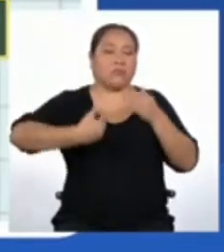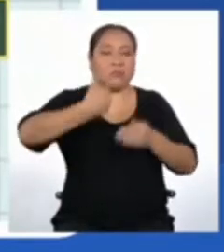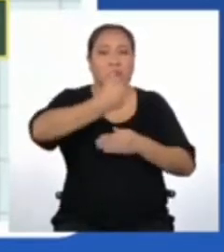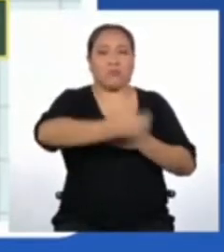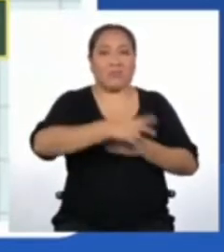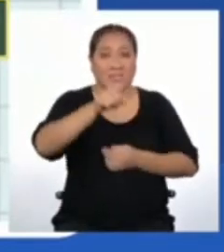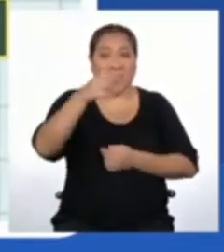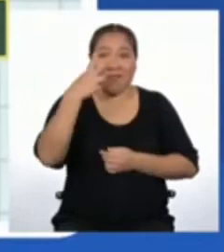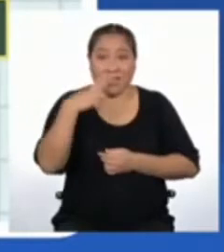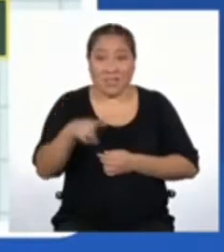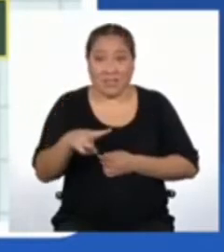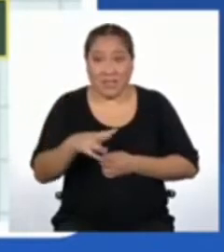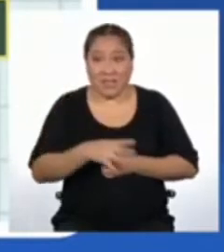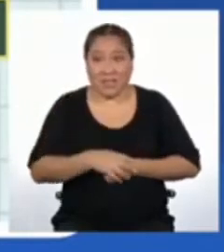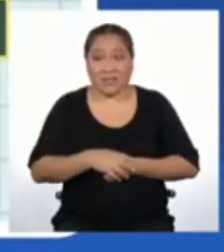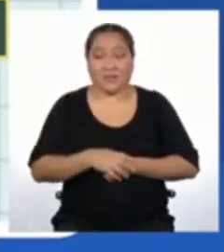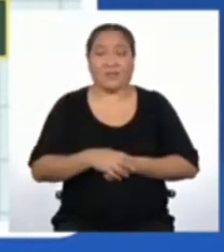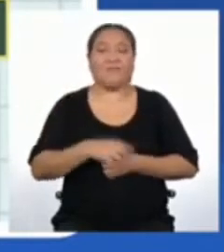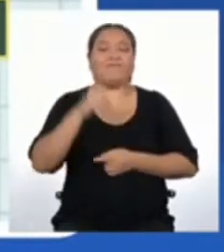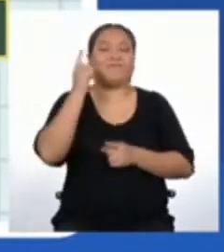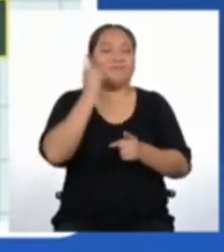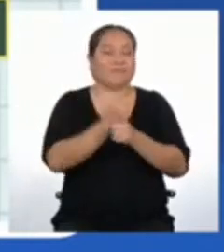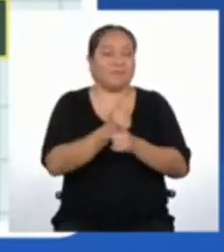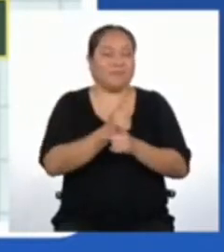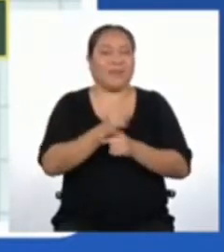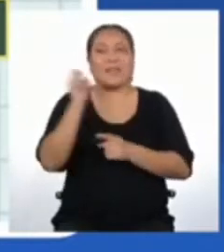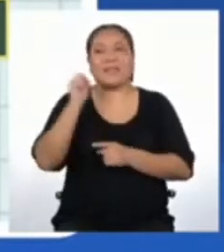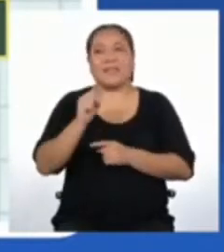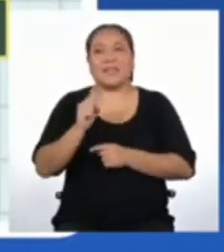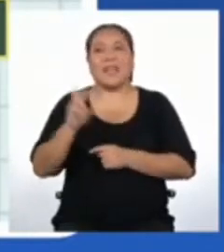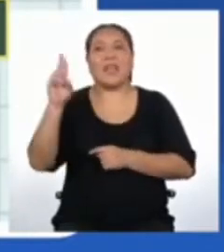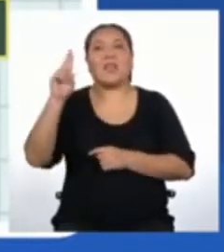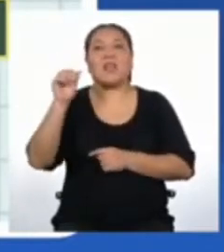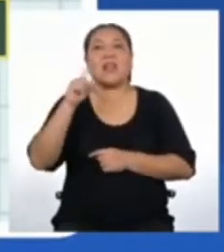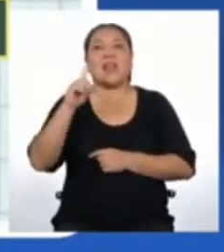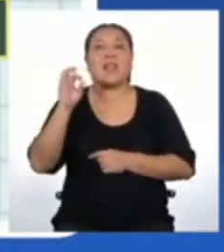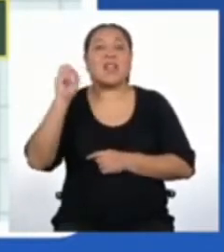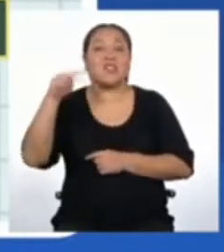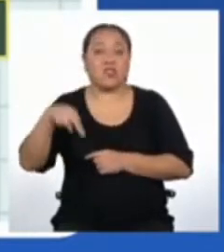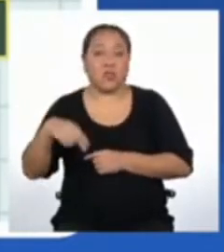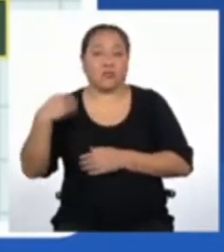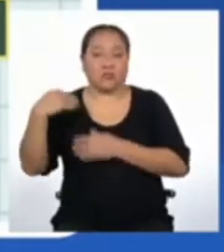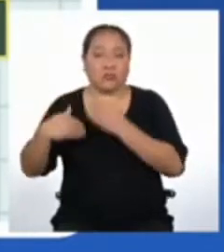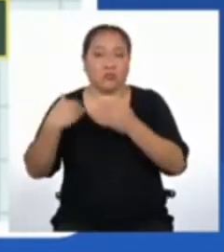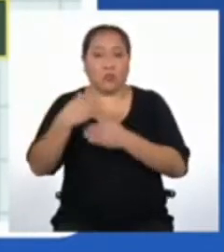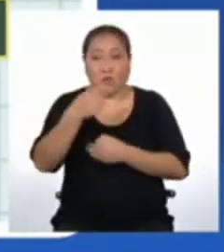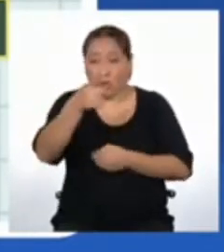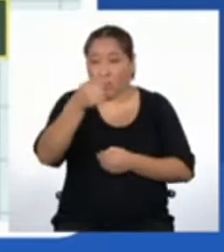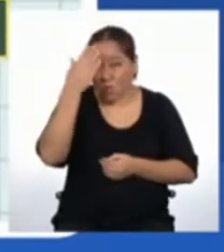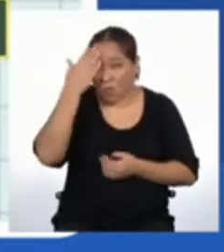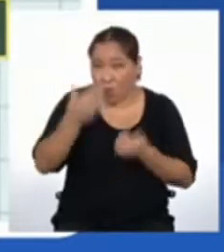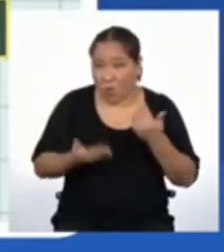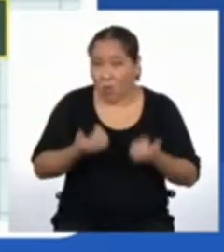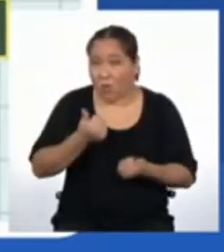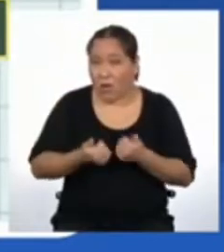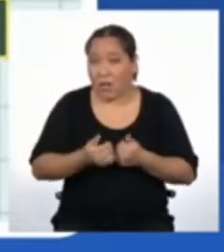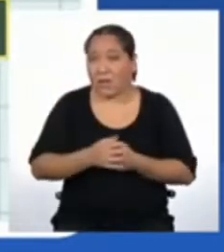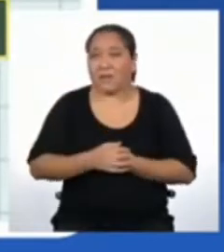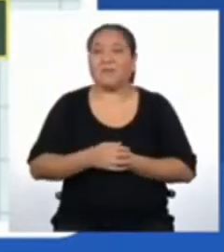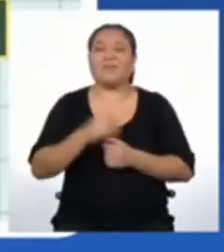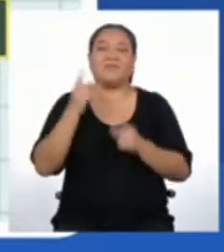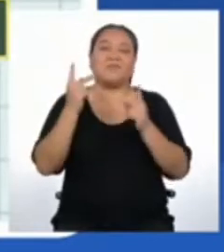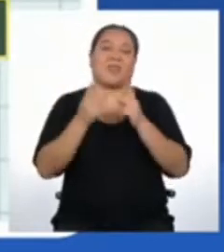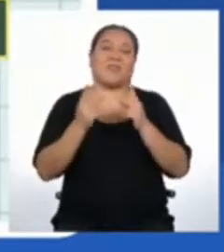te diste cuenta? ¡Exacto! Hay una razón constante. ¿Cuál es?